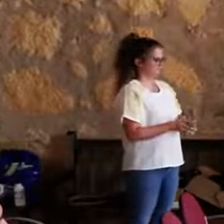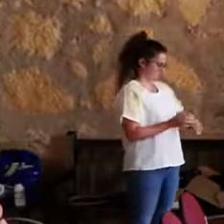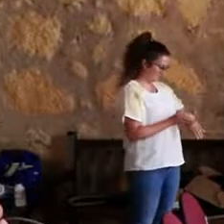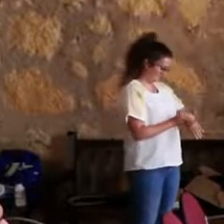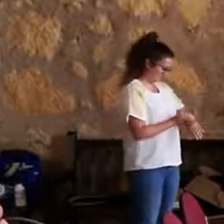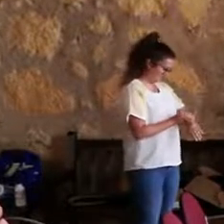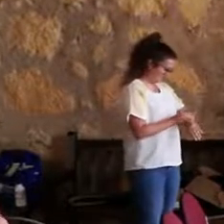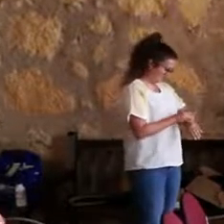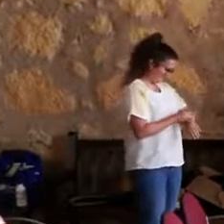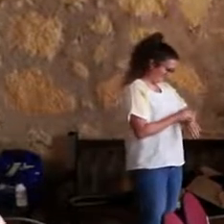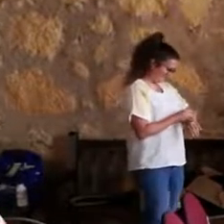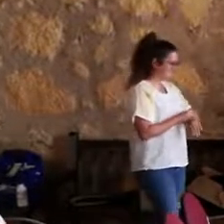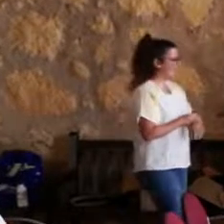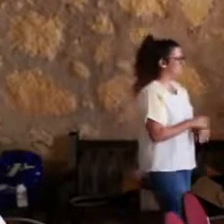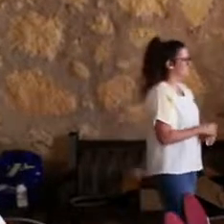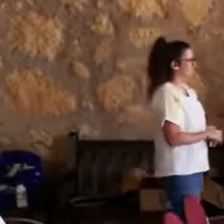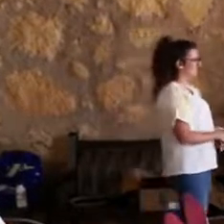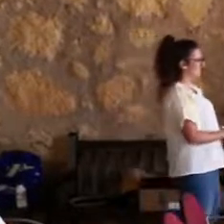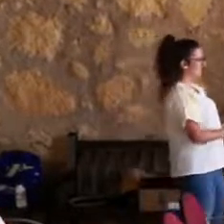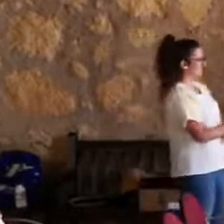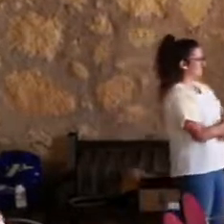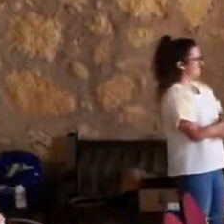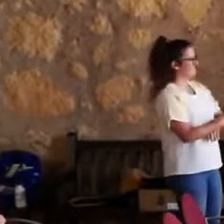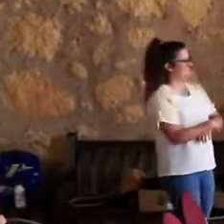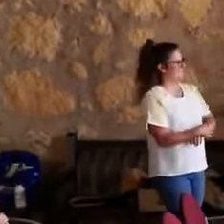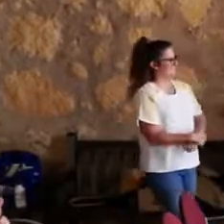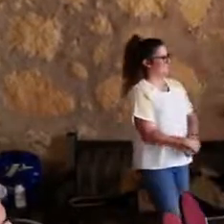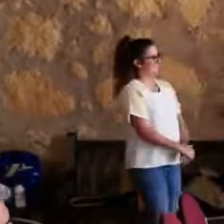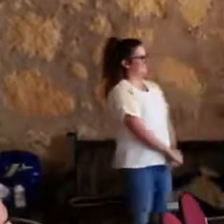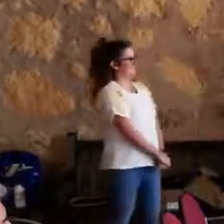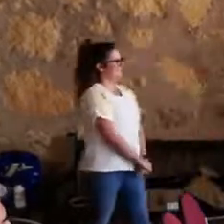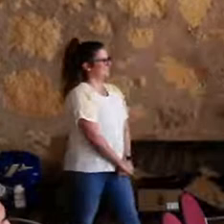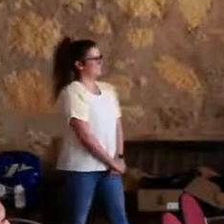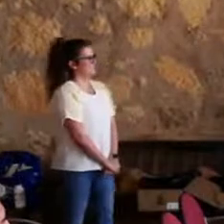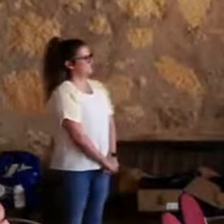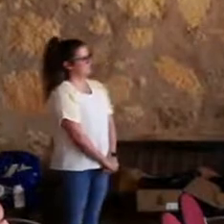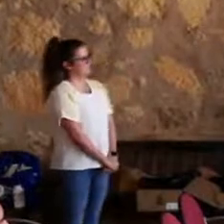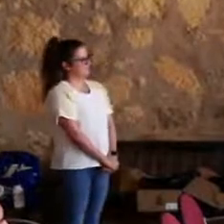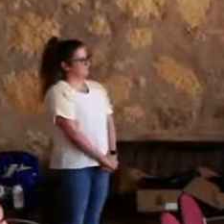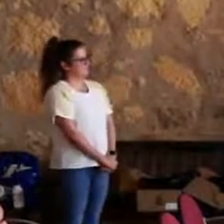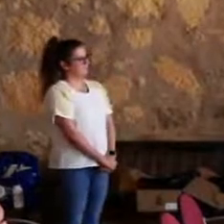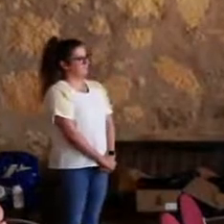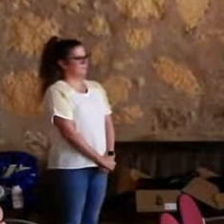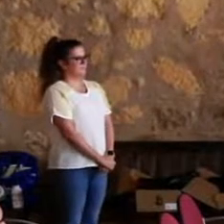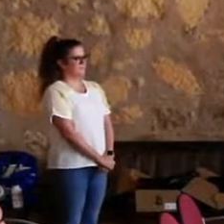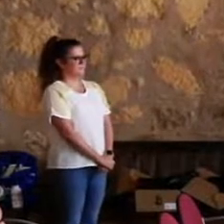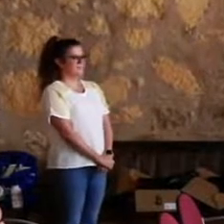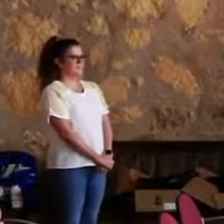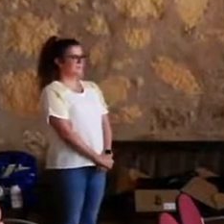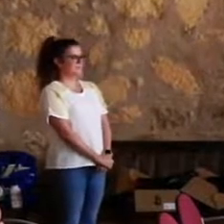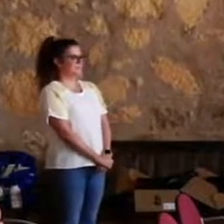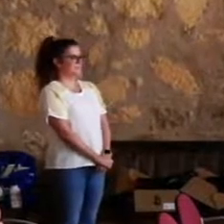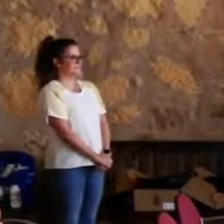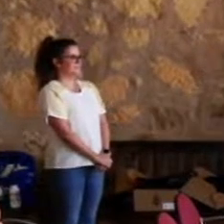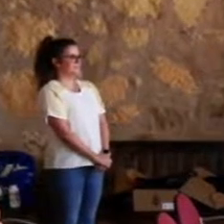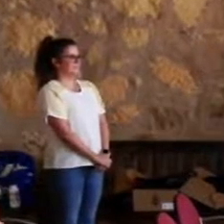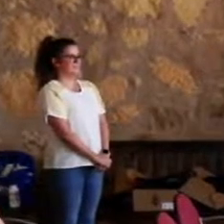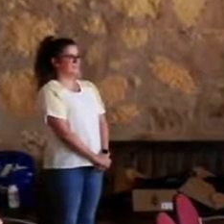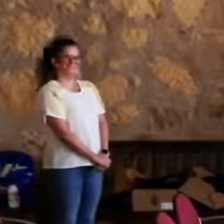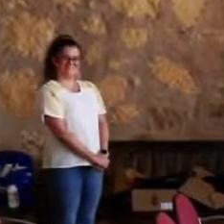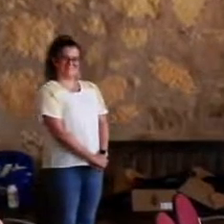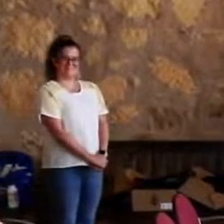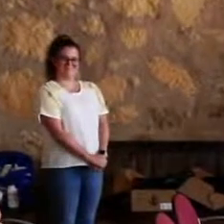he comido Pues nada Yo creo que agradecemos la presencia Teresa Y muchísimas